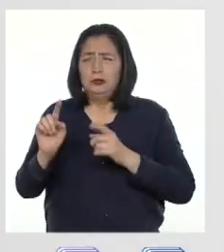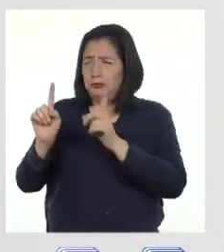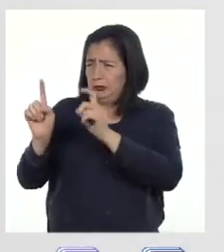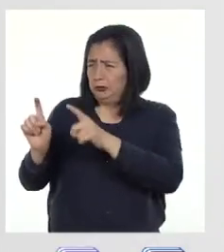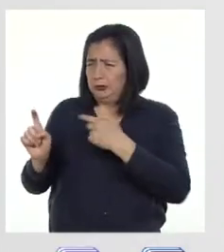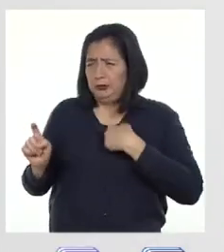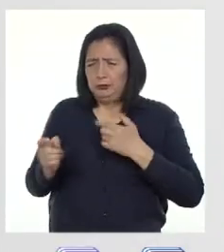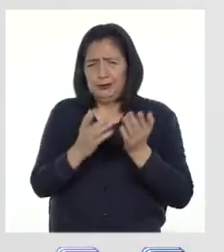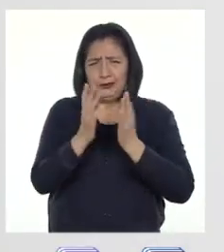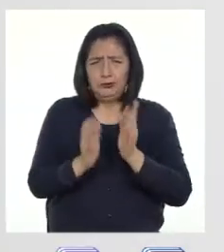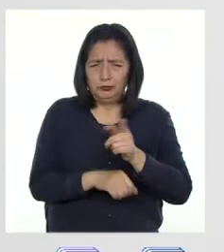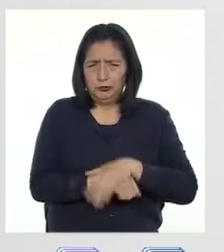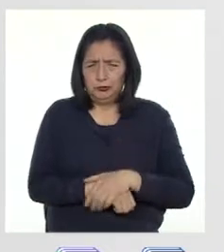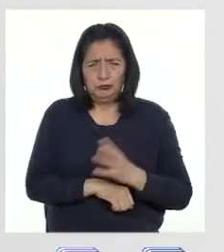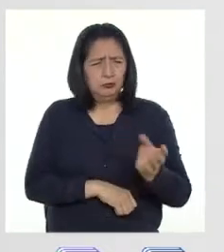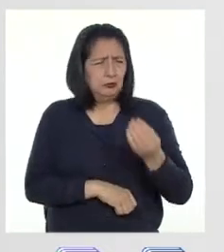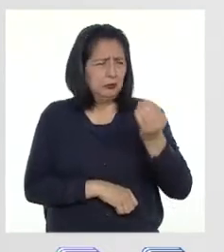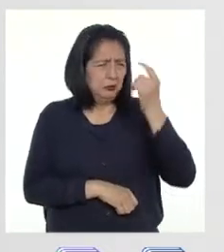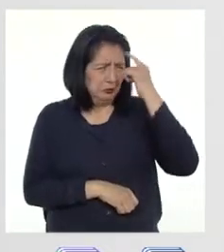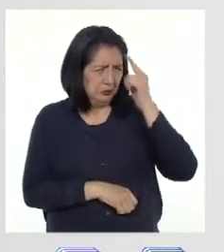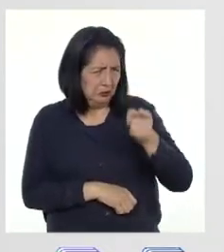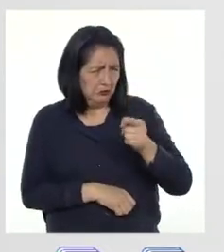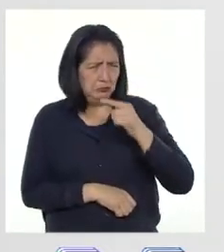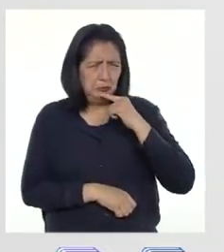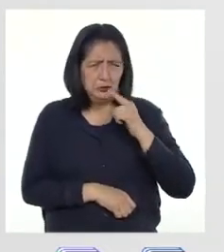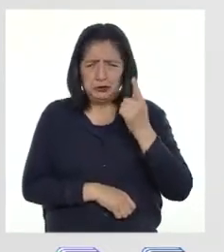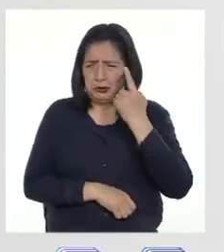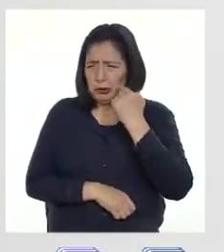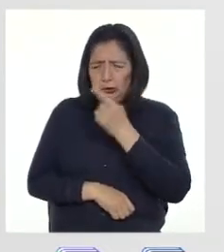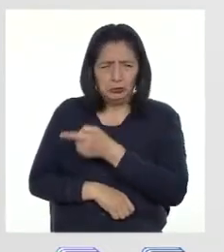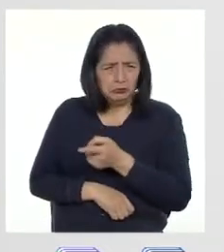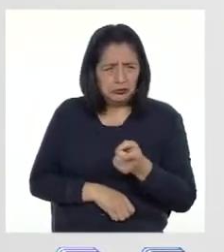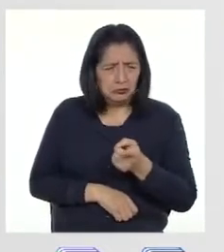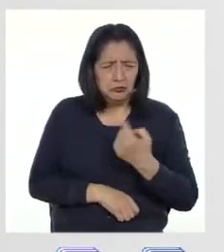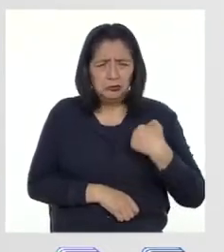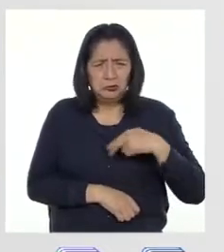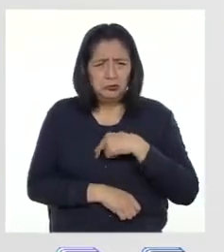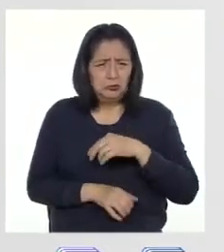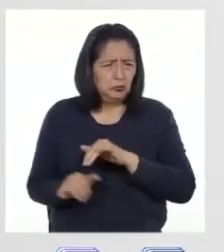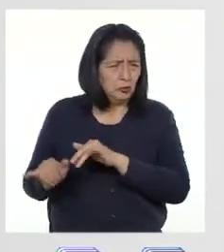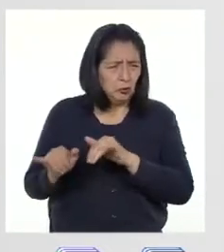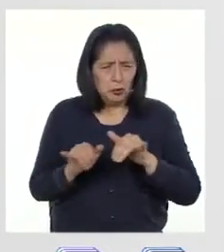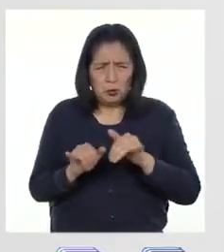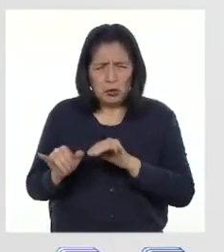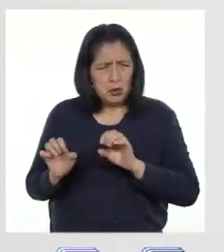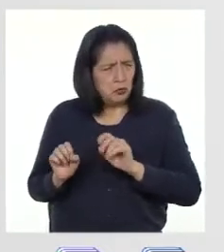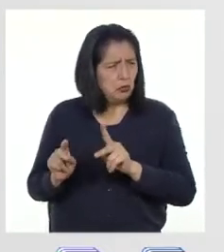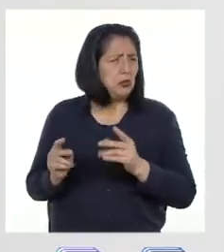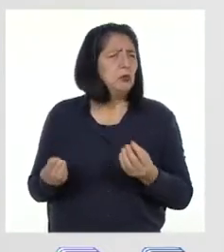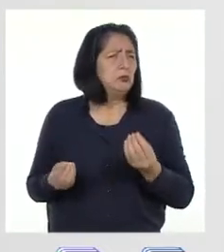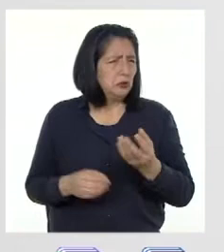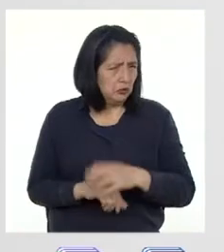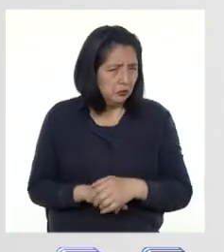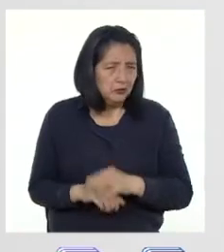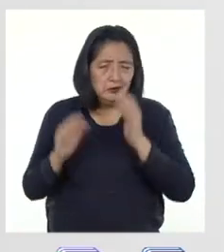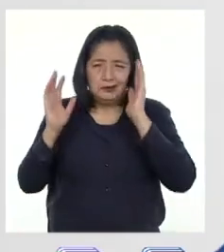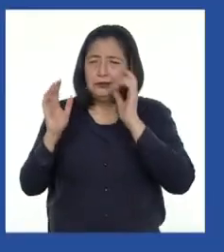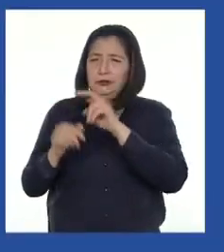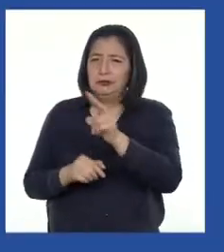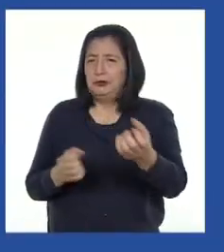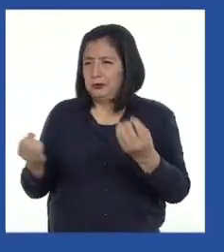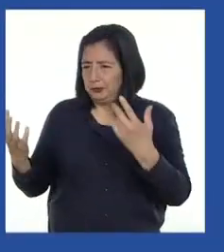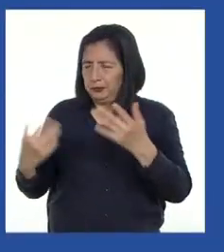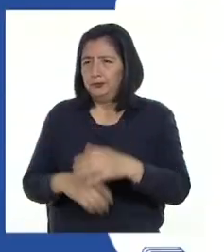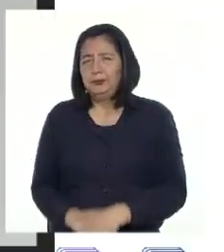pregunta a mis estudiantes. ¿Por qué crees que las mujeres y los hombres debemos tener iguales oportunidades? Escuchemos lo que